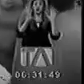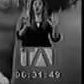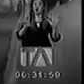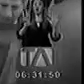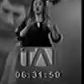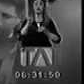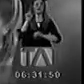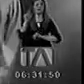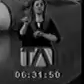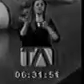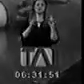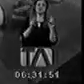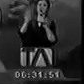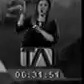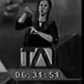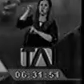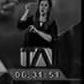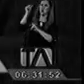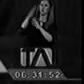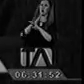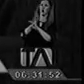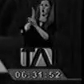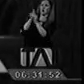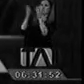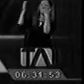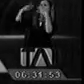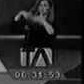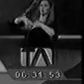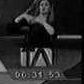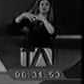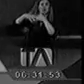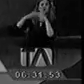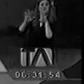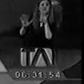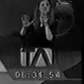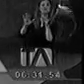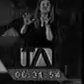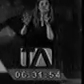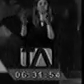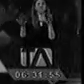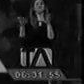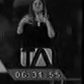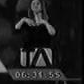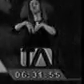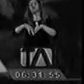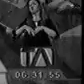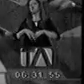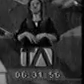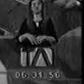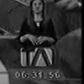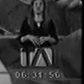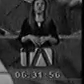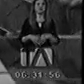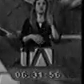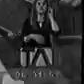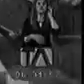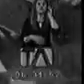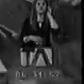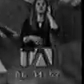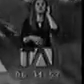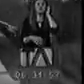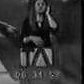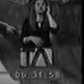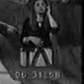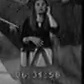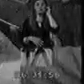del intento de golpe de Estado, del secuestro e intento de magnicidio, entre otras, se desmontan. Y estamos seguros realmente que el